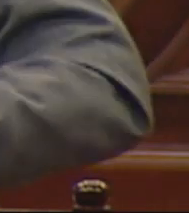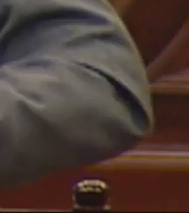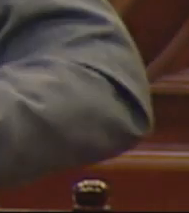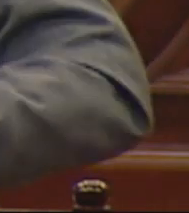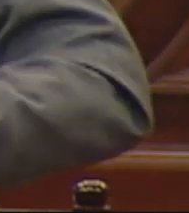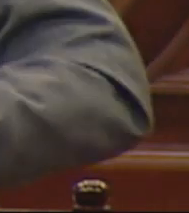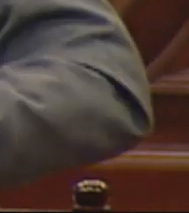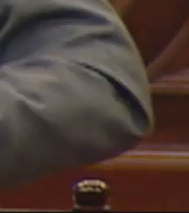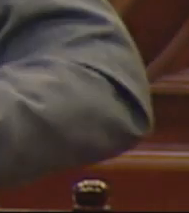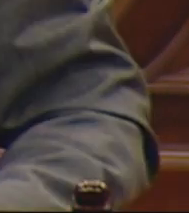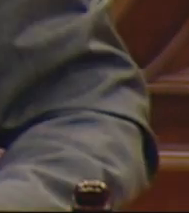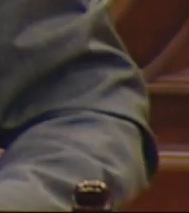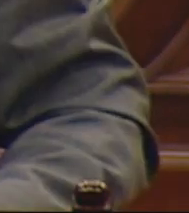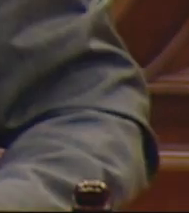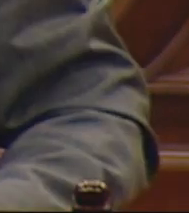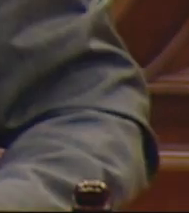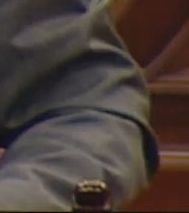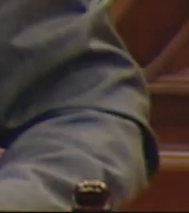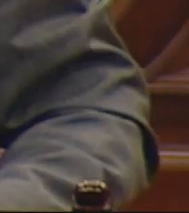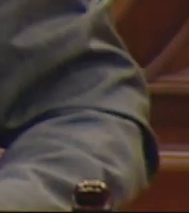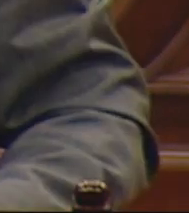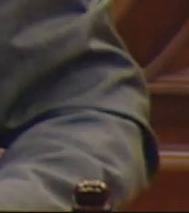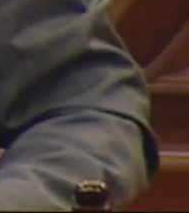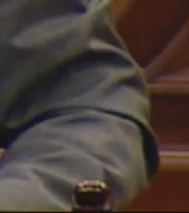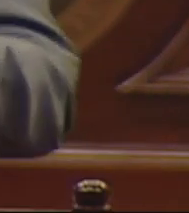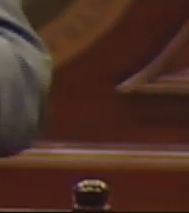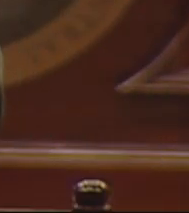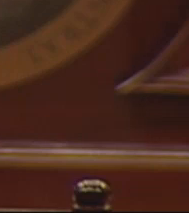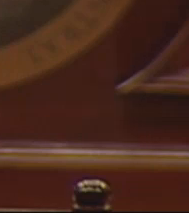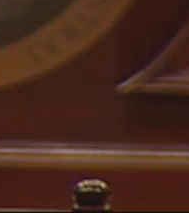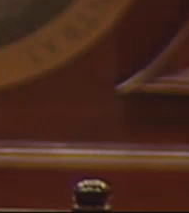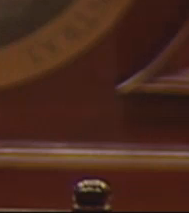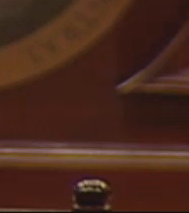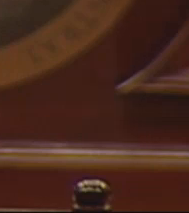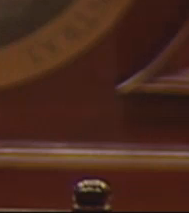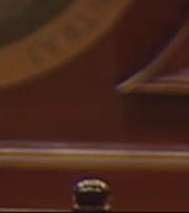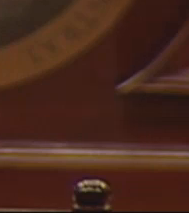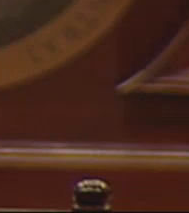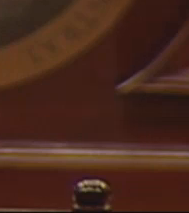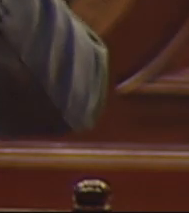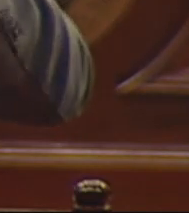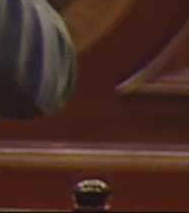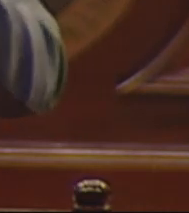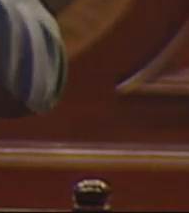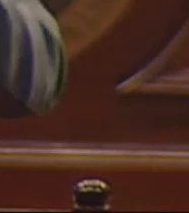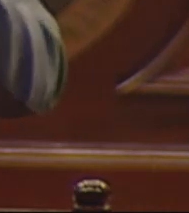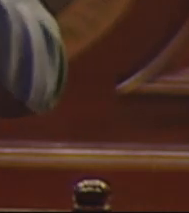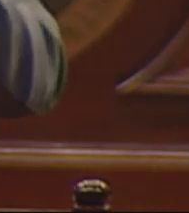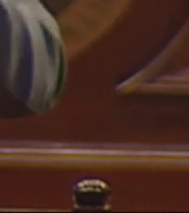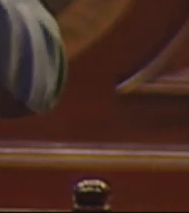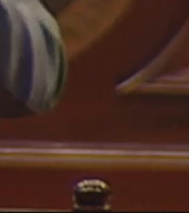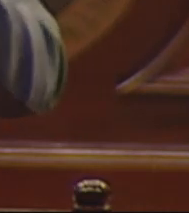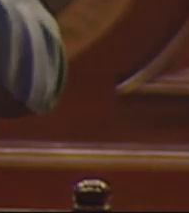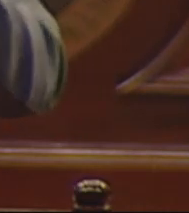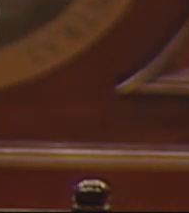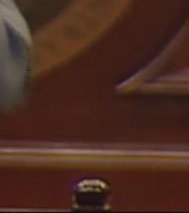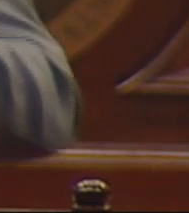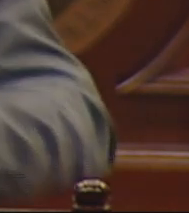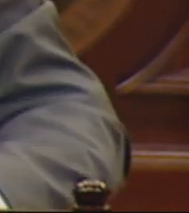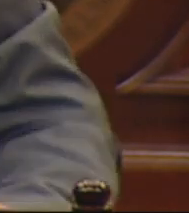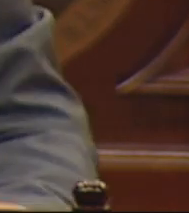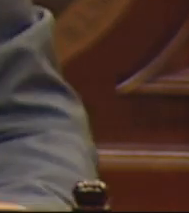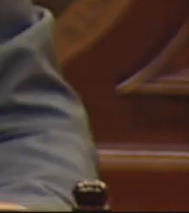cumplir. Pero en 28 años, por primera vez, estamos arriesgando